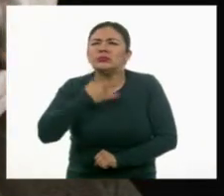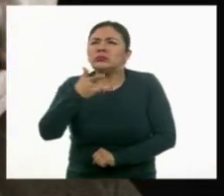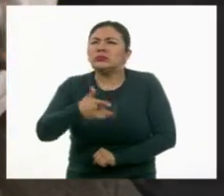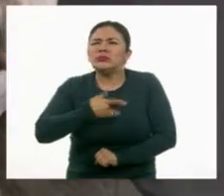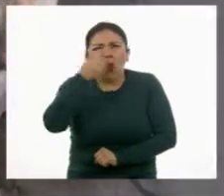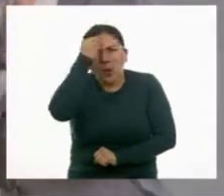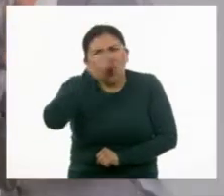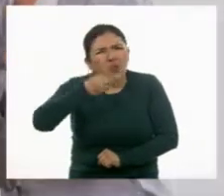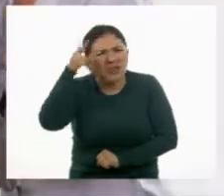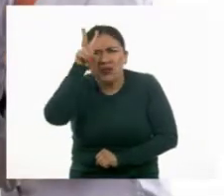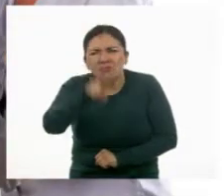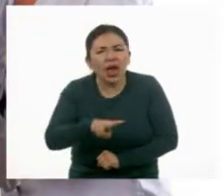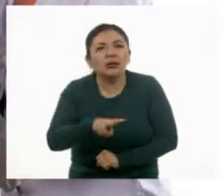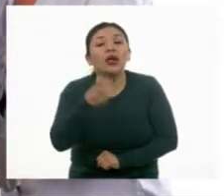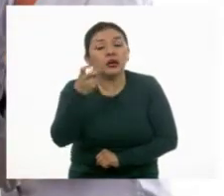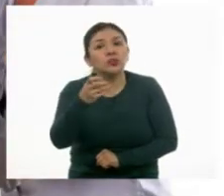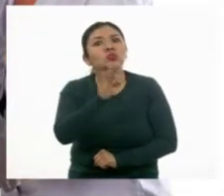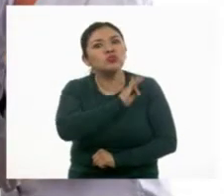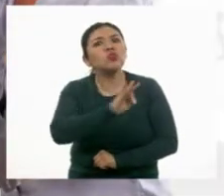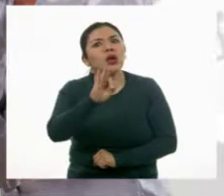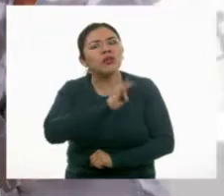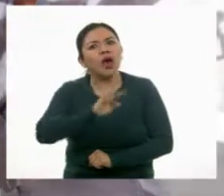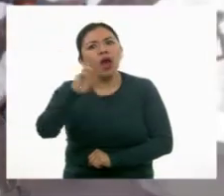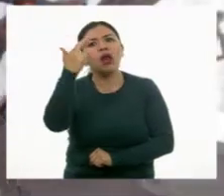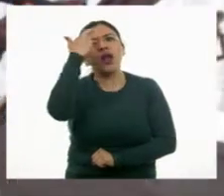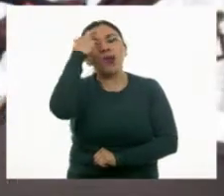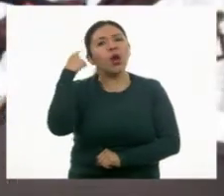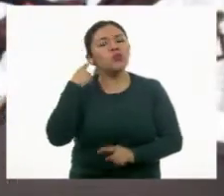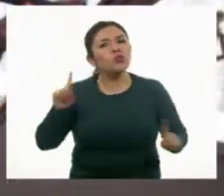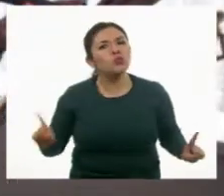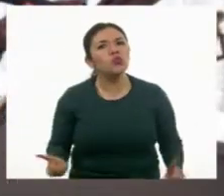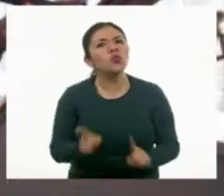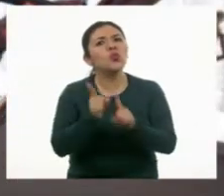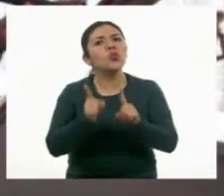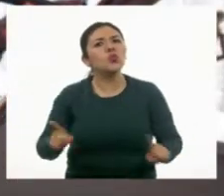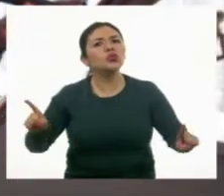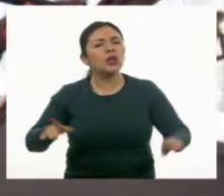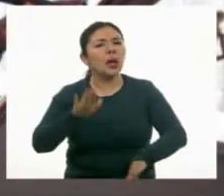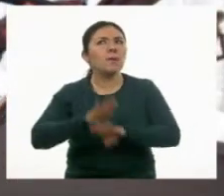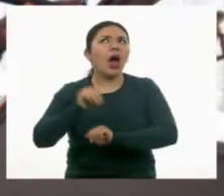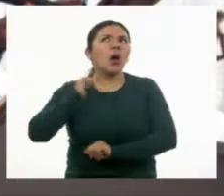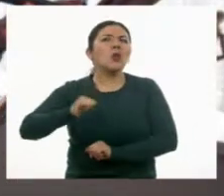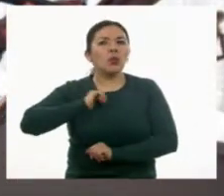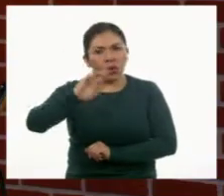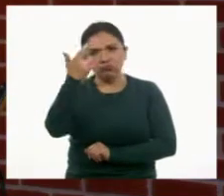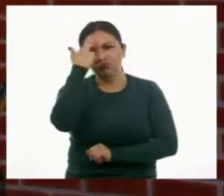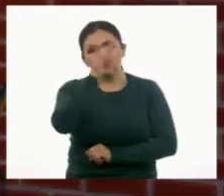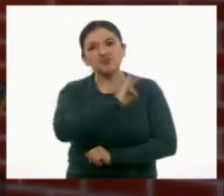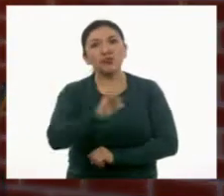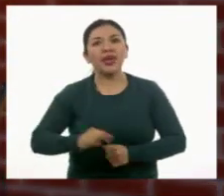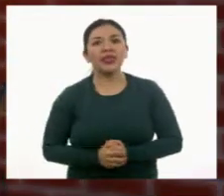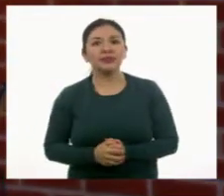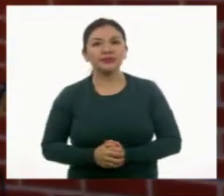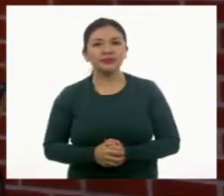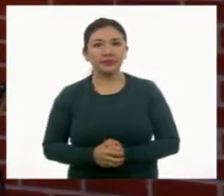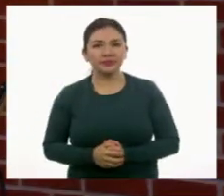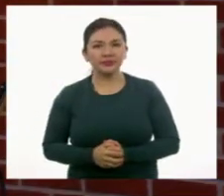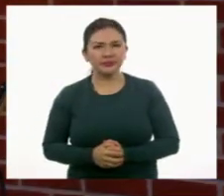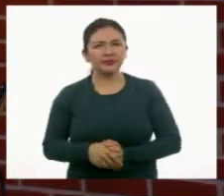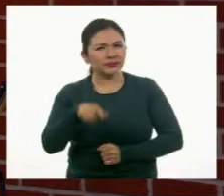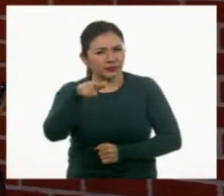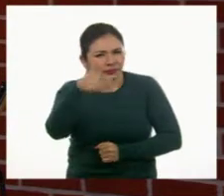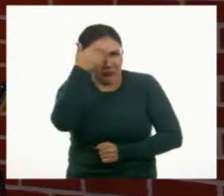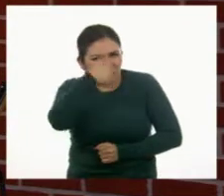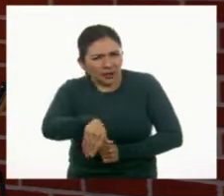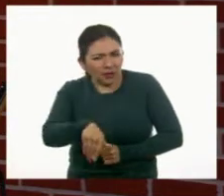siquiera a sus familiares, sí son capaces de recordar melodías que escucharon en el pasado. 6. ¿Sabías